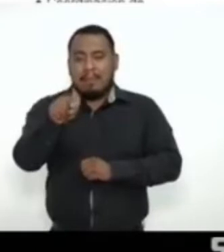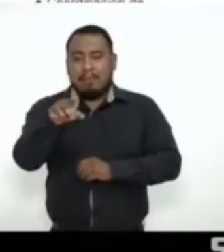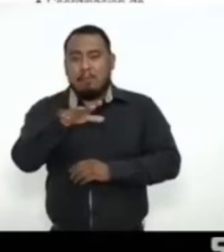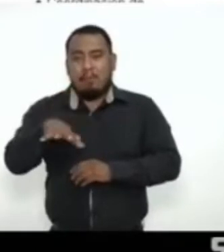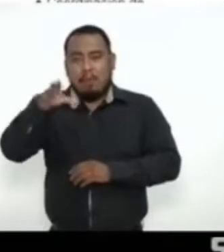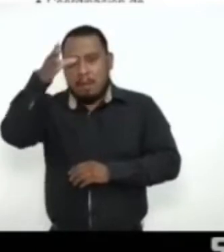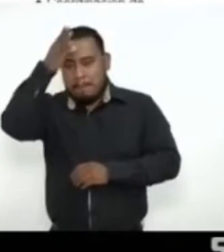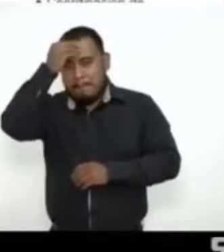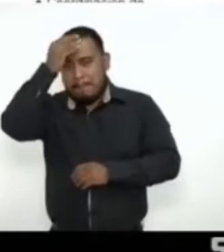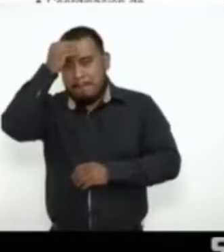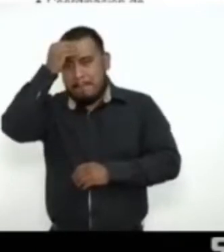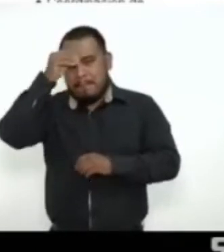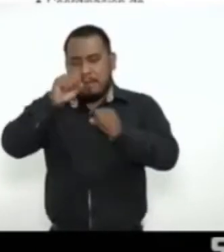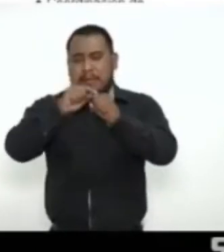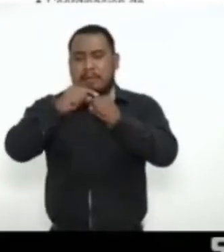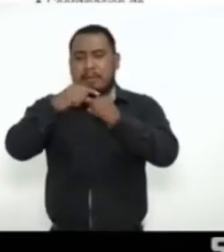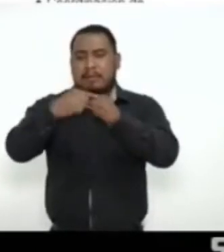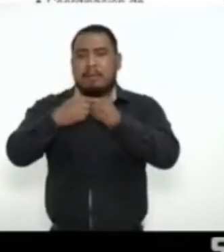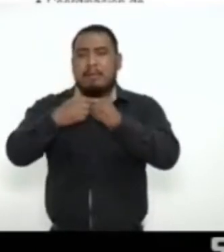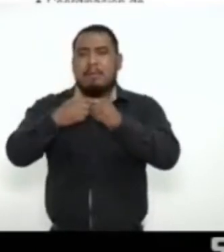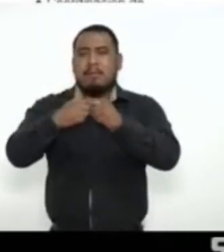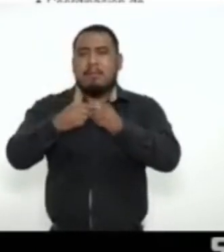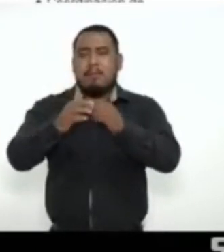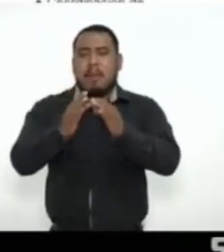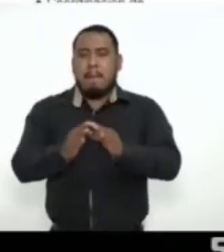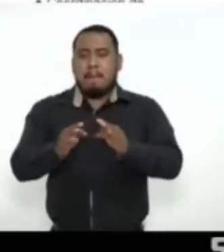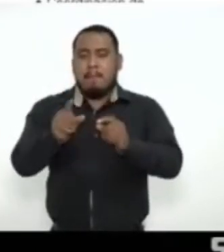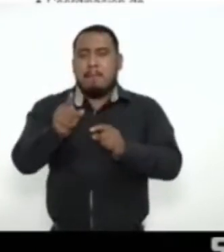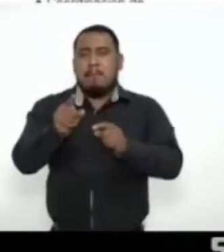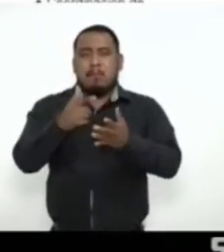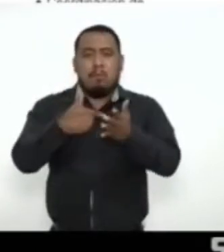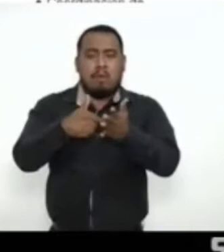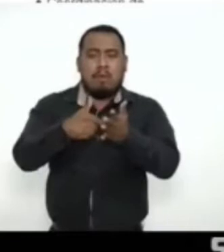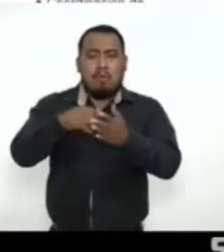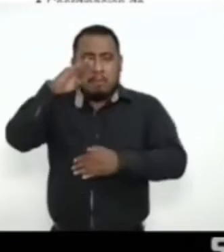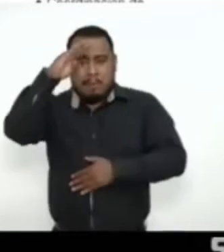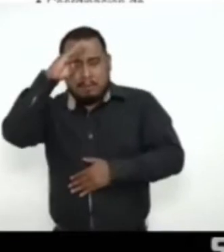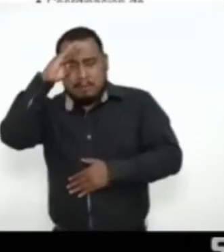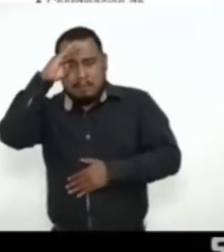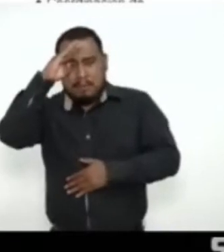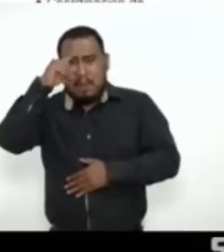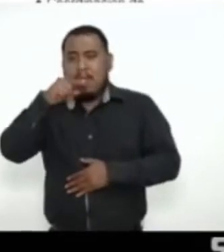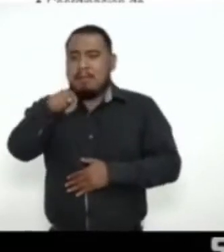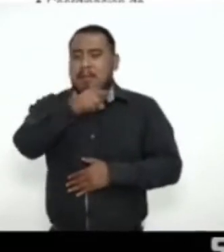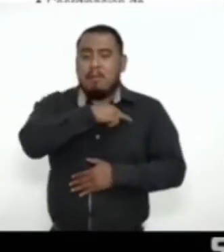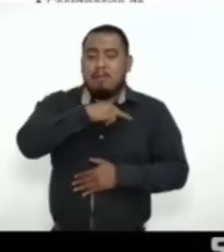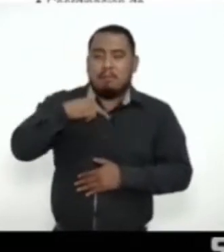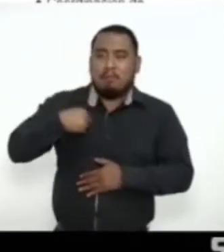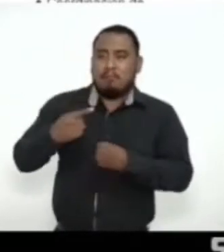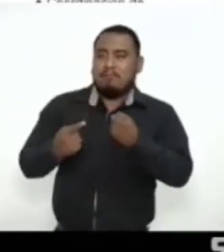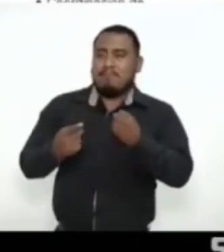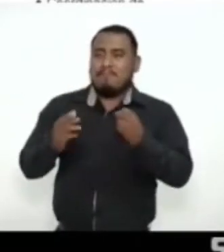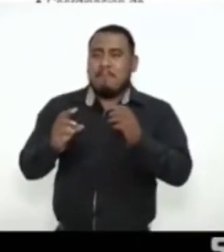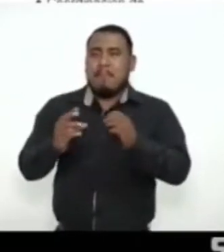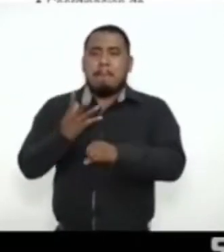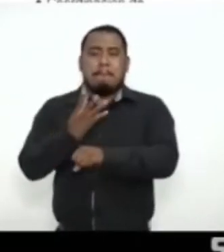el aprendizaje. Es la parte pensante, es con la que nosotros resolvemos problemas.